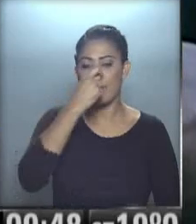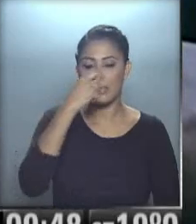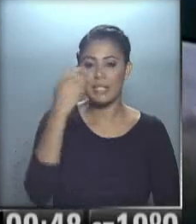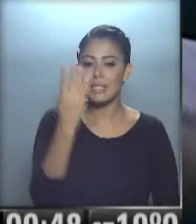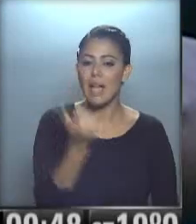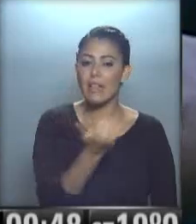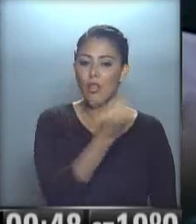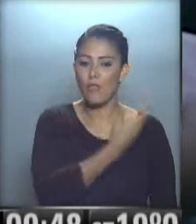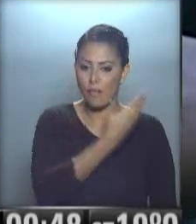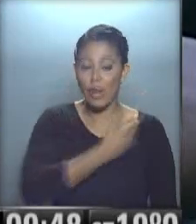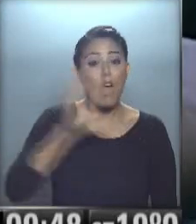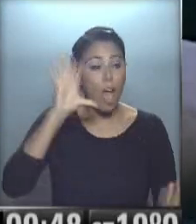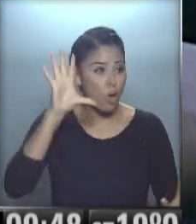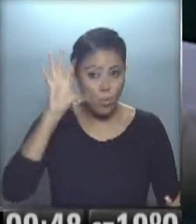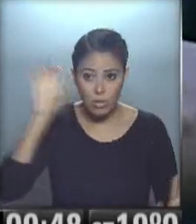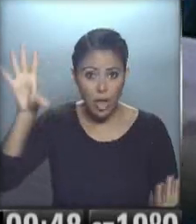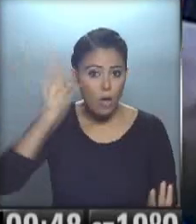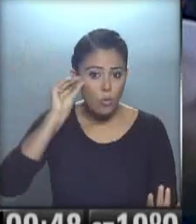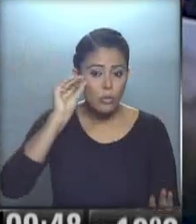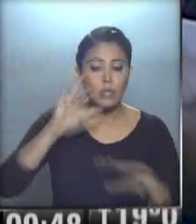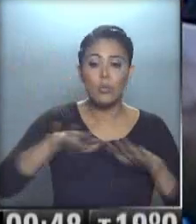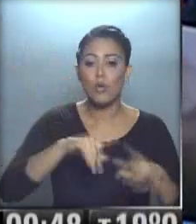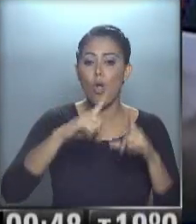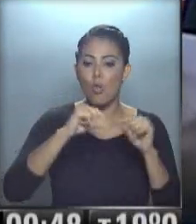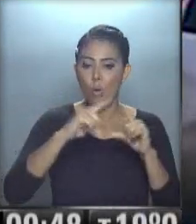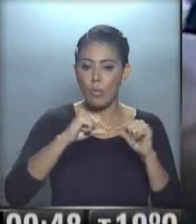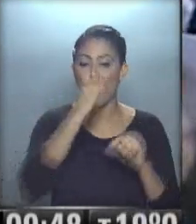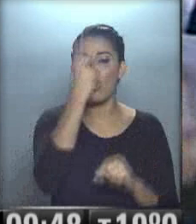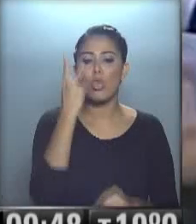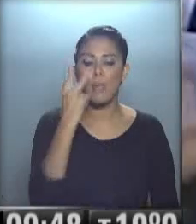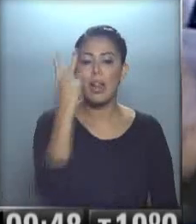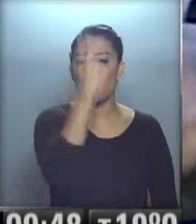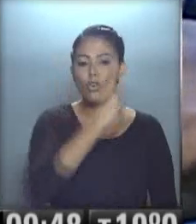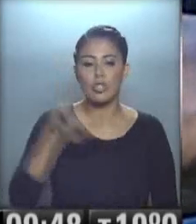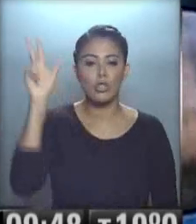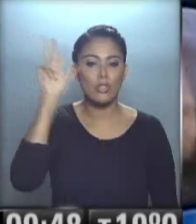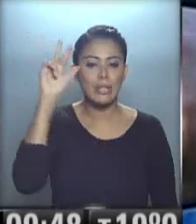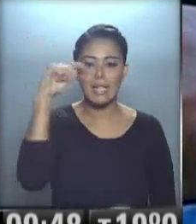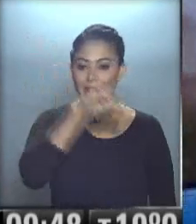de febrero. Escuchen bien esto, en la causa número